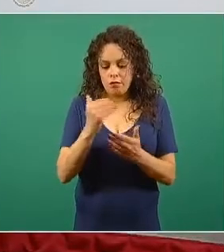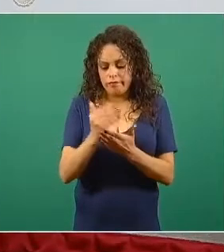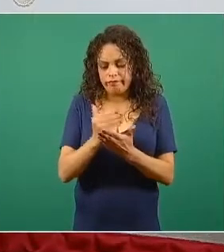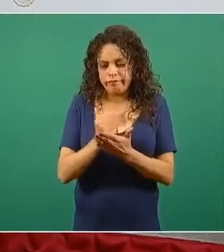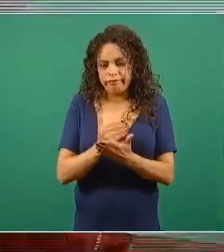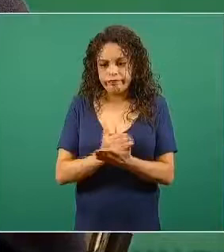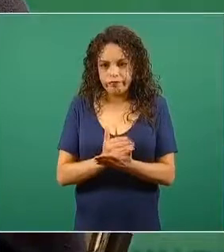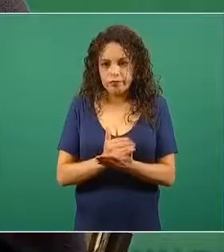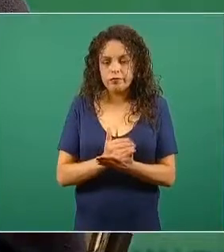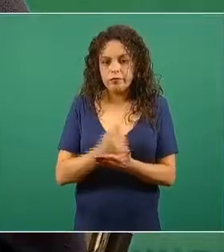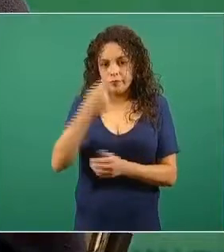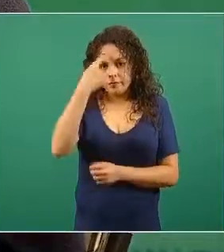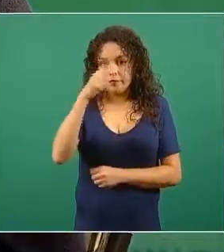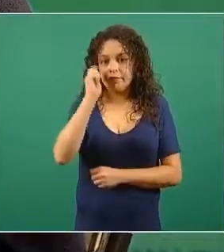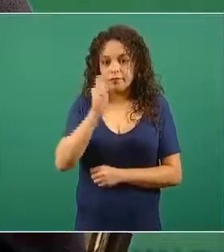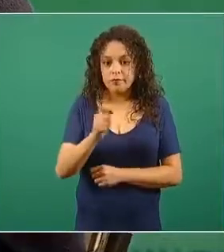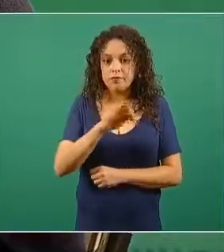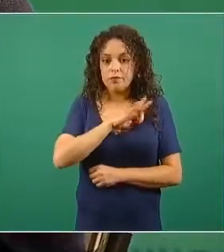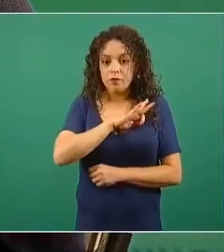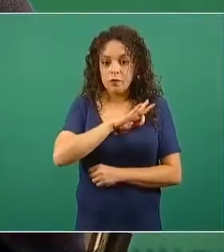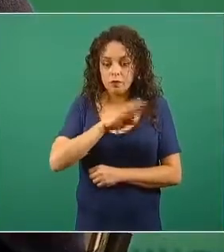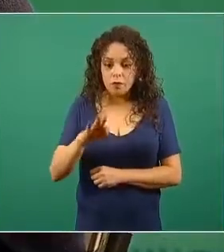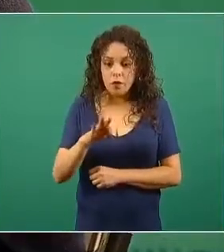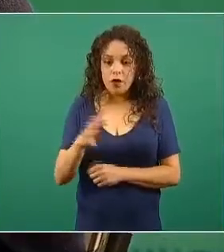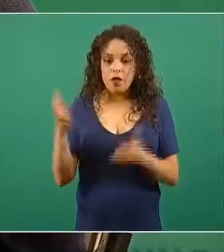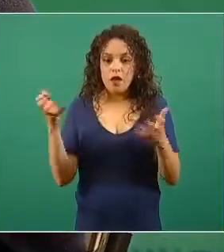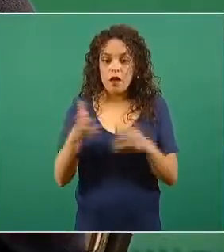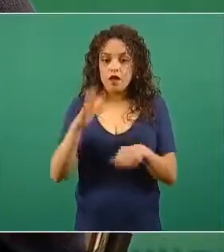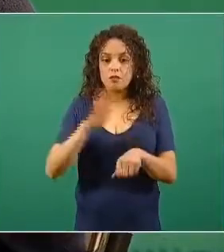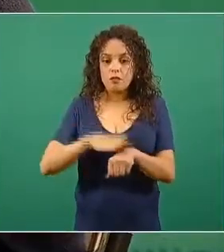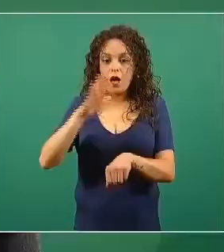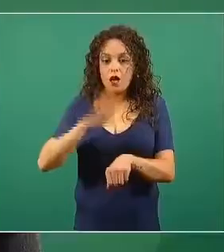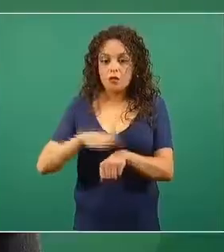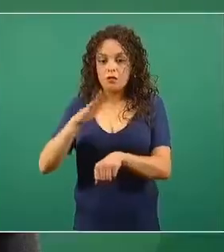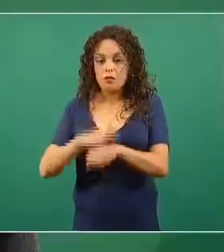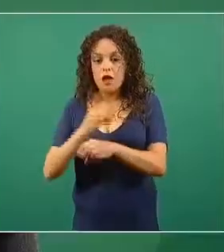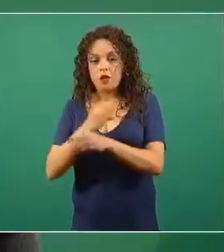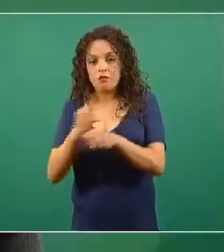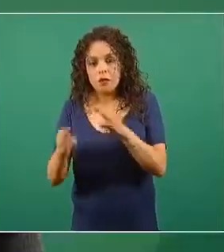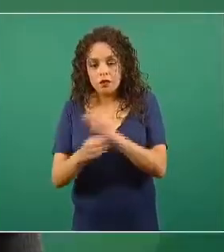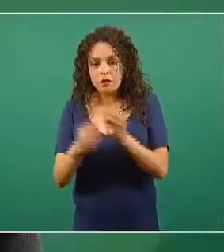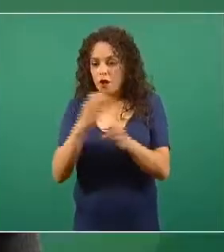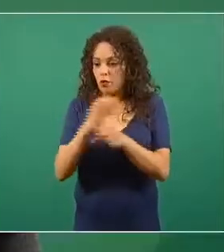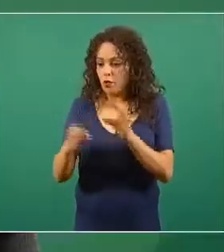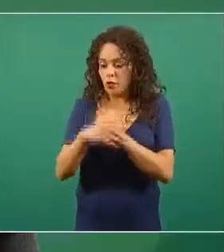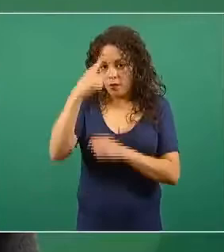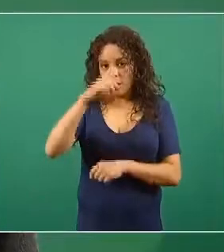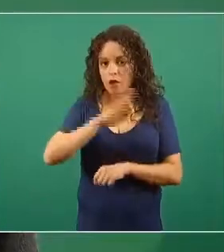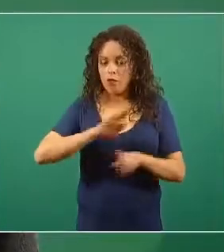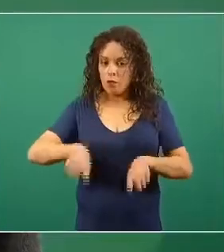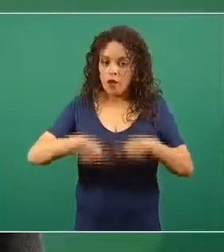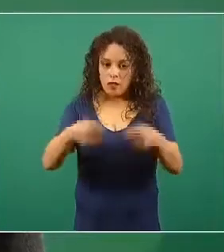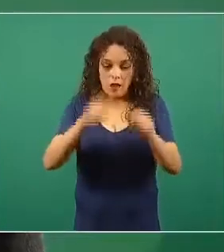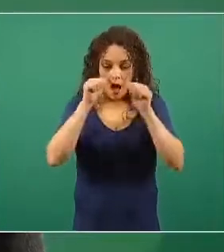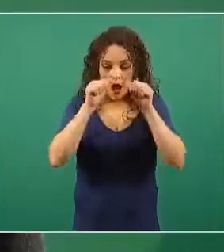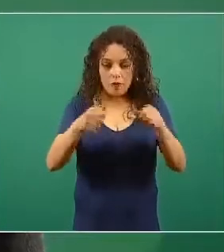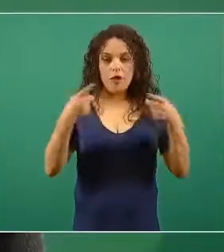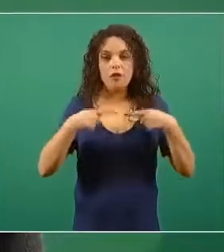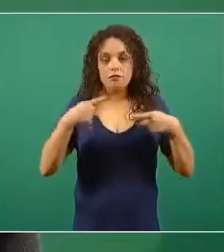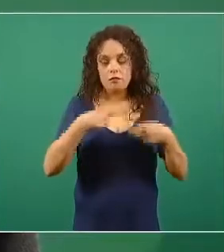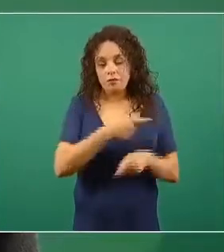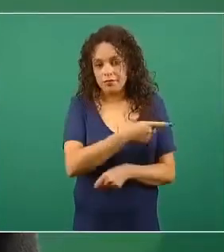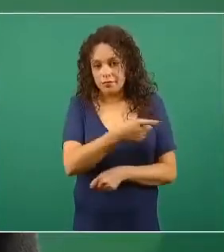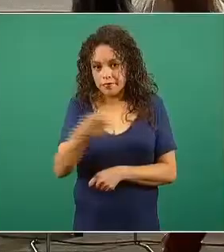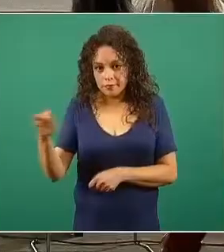incrementar también sus capacidades de producción de insumos necesarios para la atención médica de los pacientes, para la